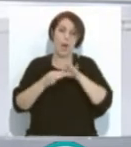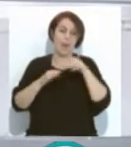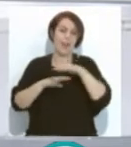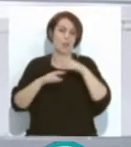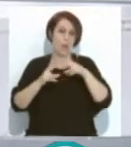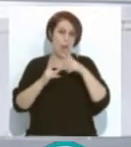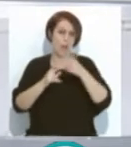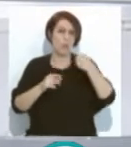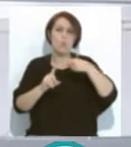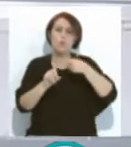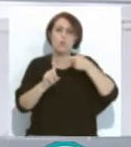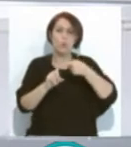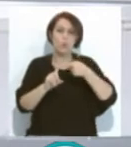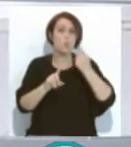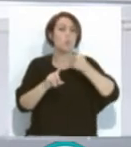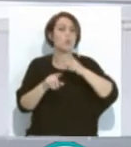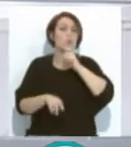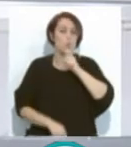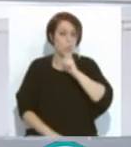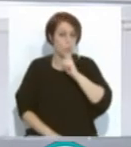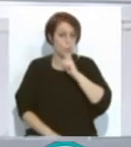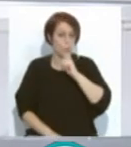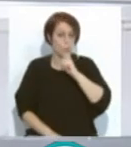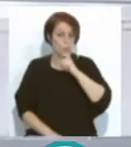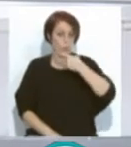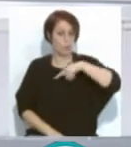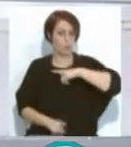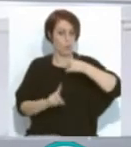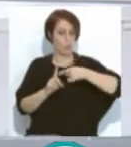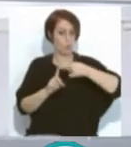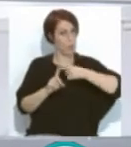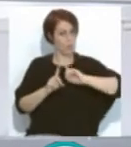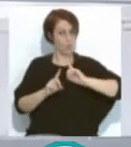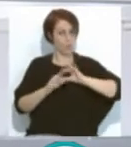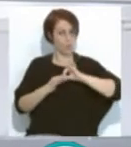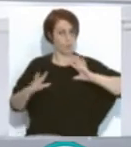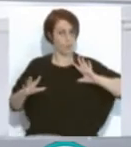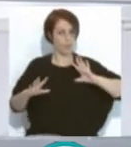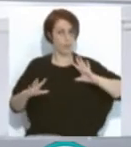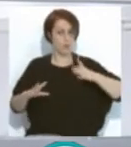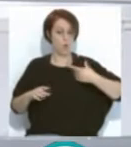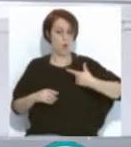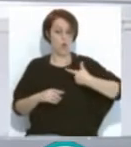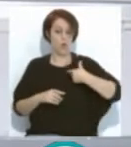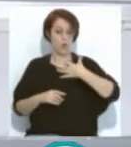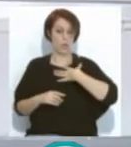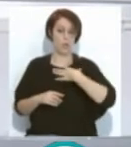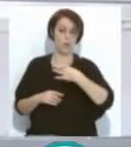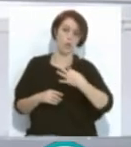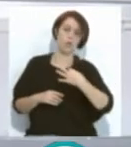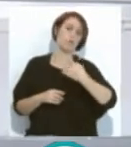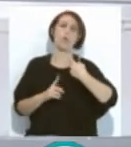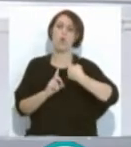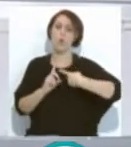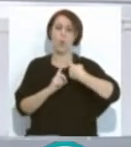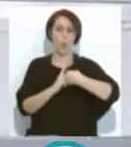uso, y cómo se usan. Y no es como lo usamos nosotros las redes sociales, es como nos usan a nosotros lo de las redes sociales.